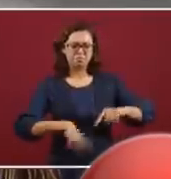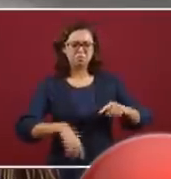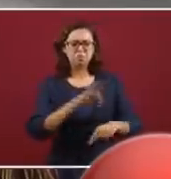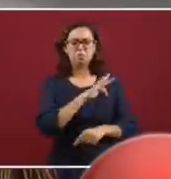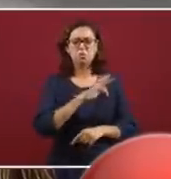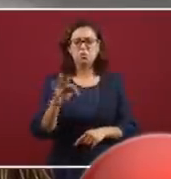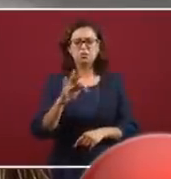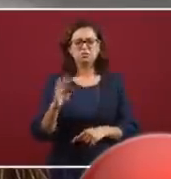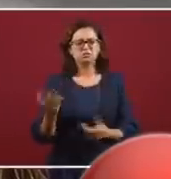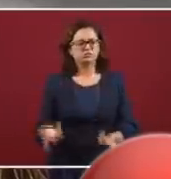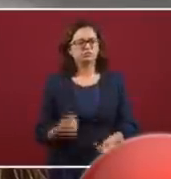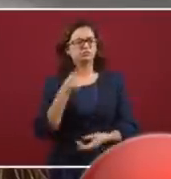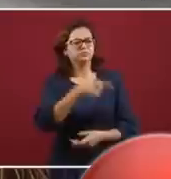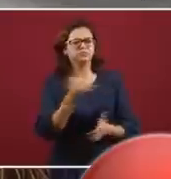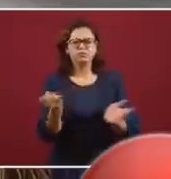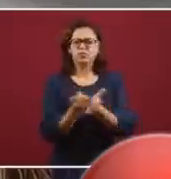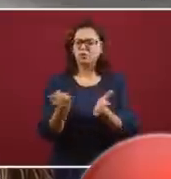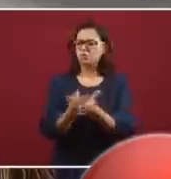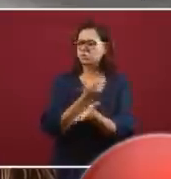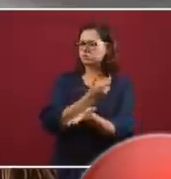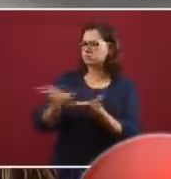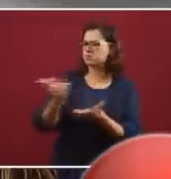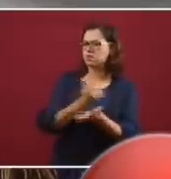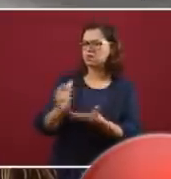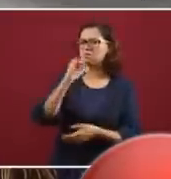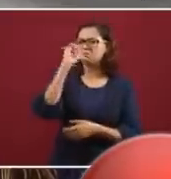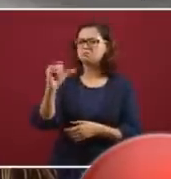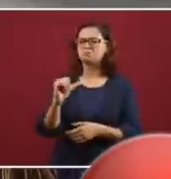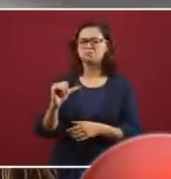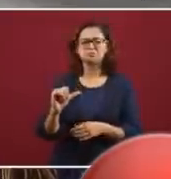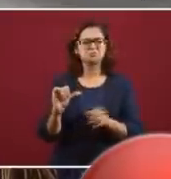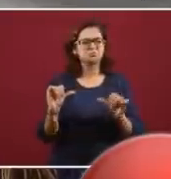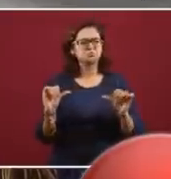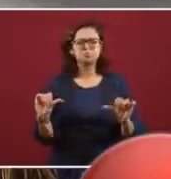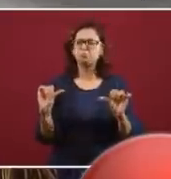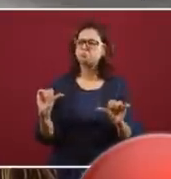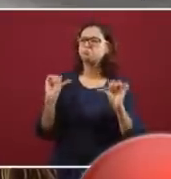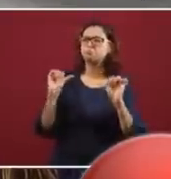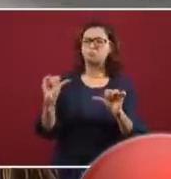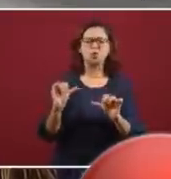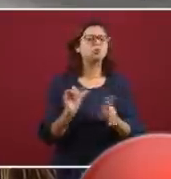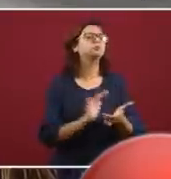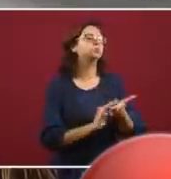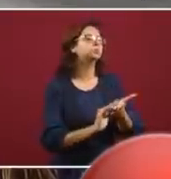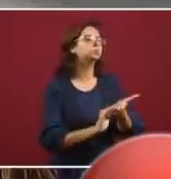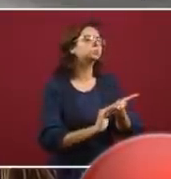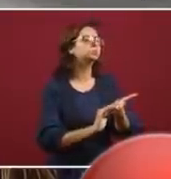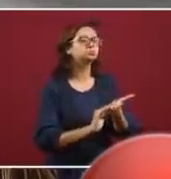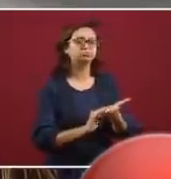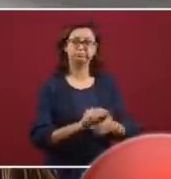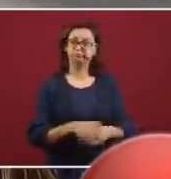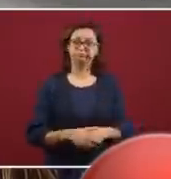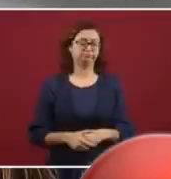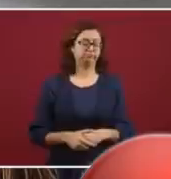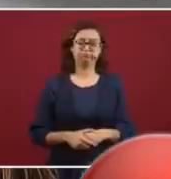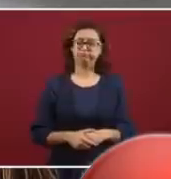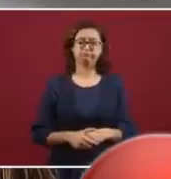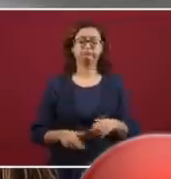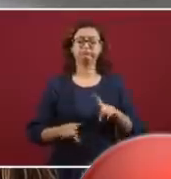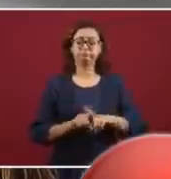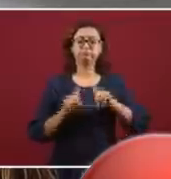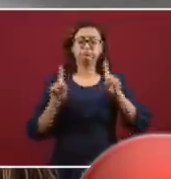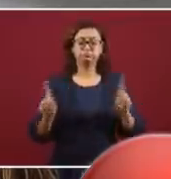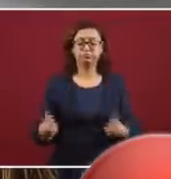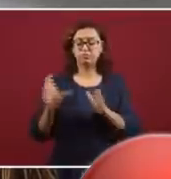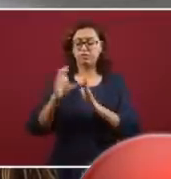no hemos perdonado los impuestos a nadie. Lo que se hace es simplemente una obediencia al Código Fiscal de